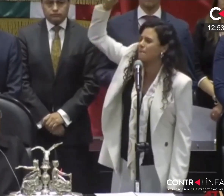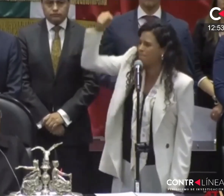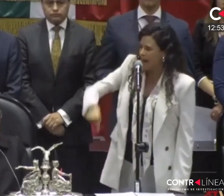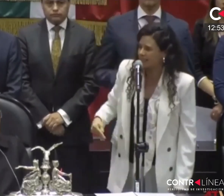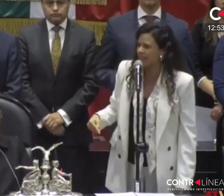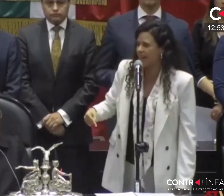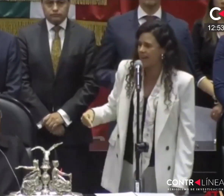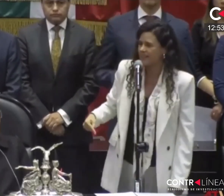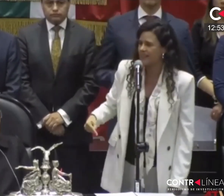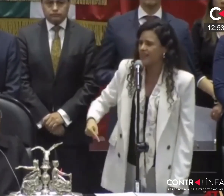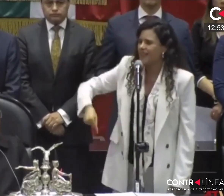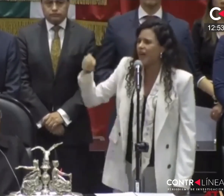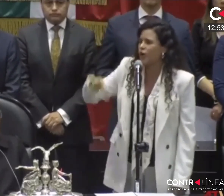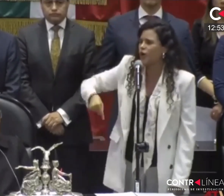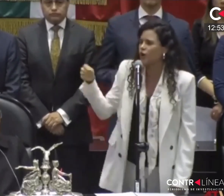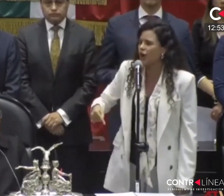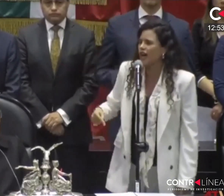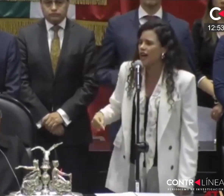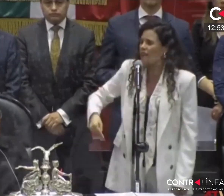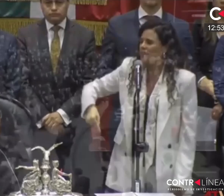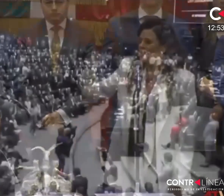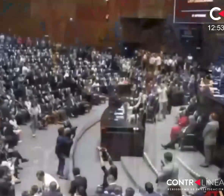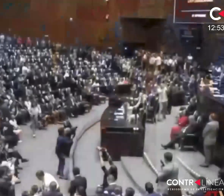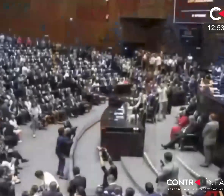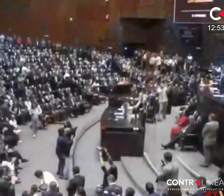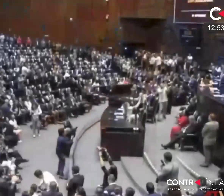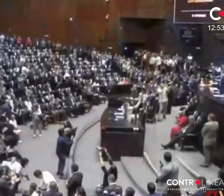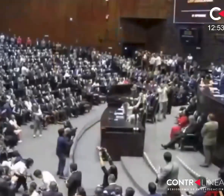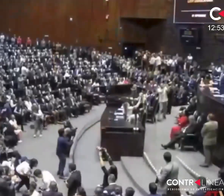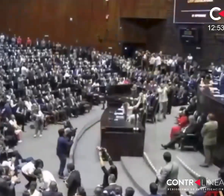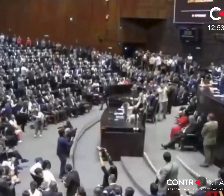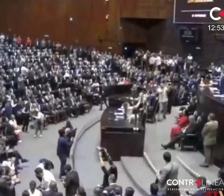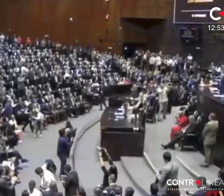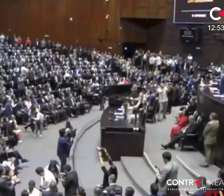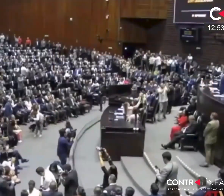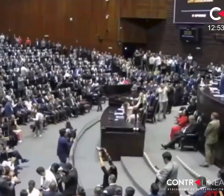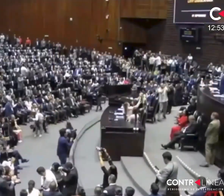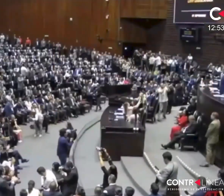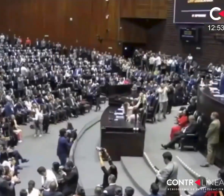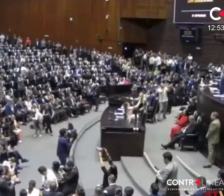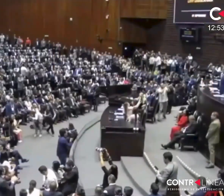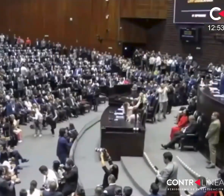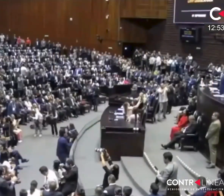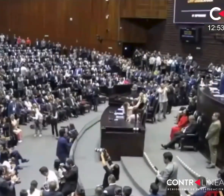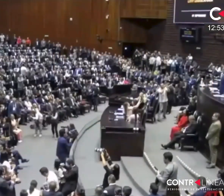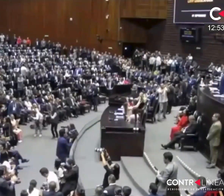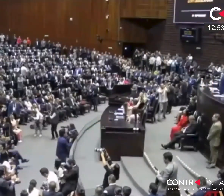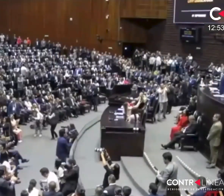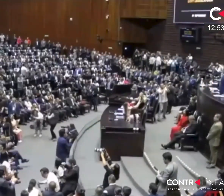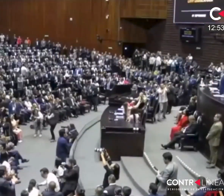de nuestra patria, la doctora Claudia Sheinbaum Pardo.